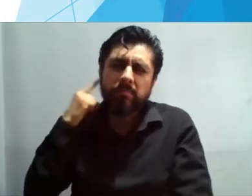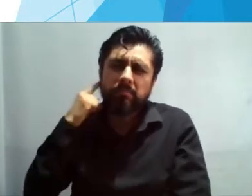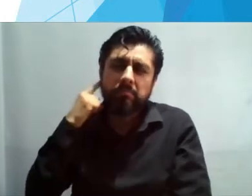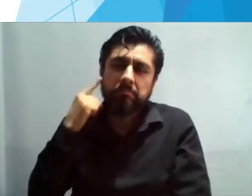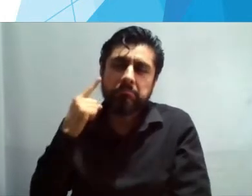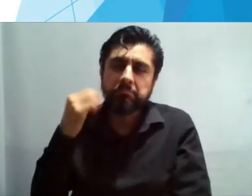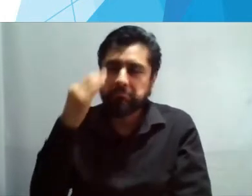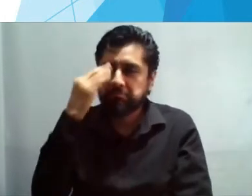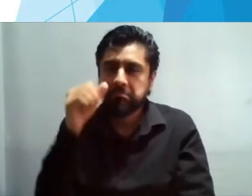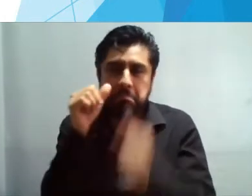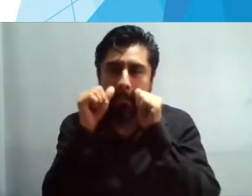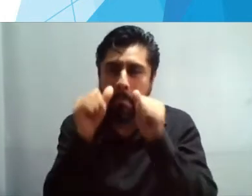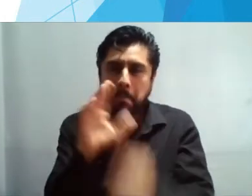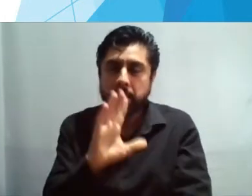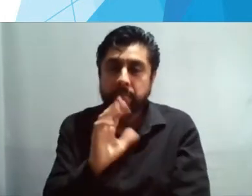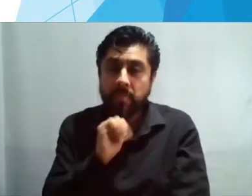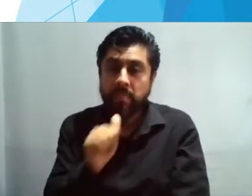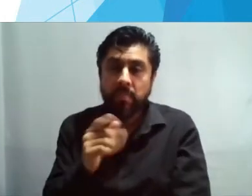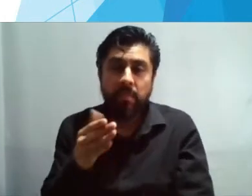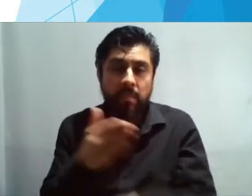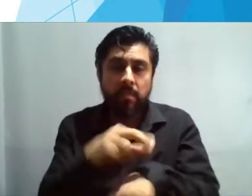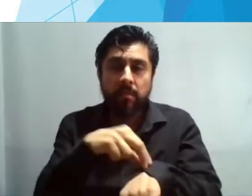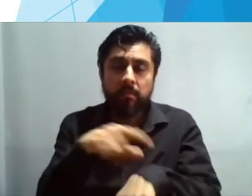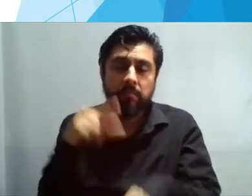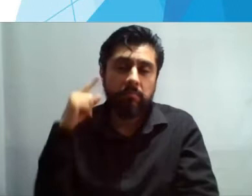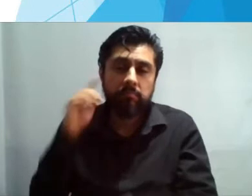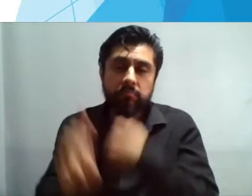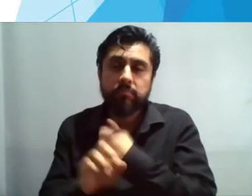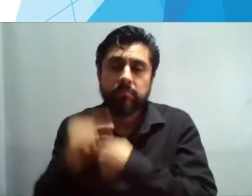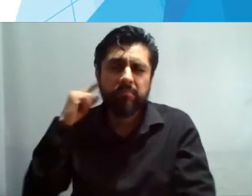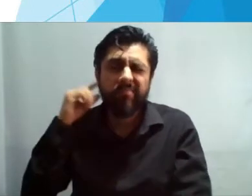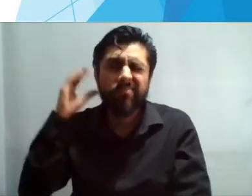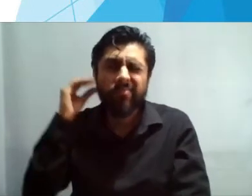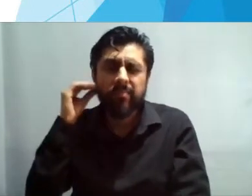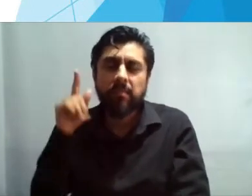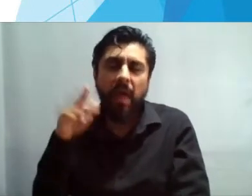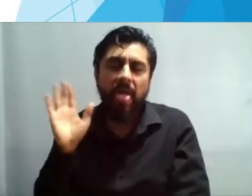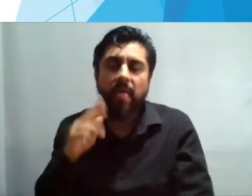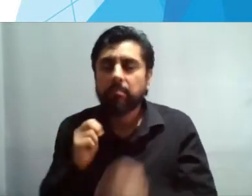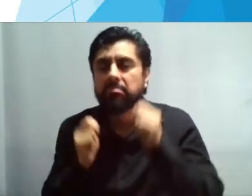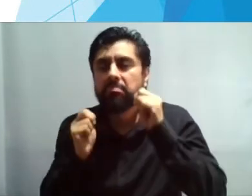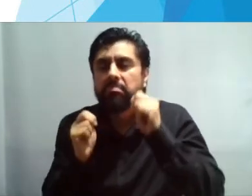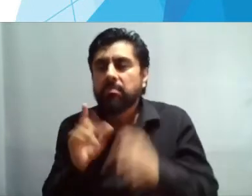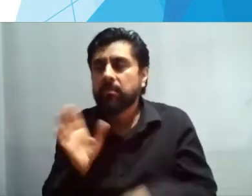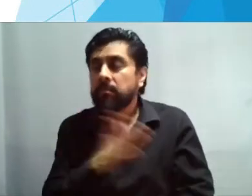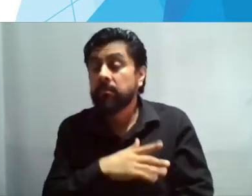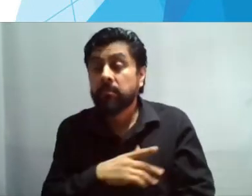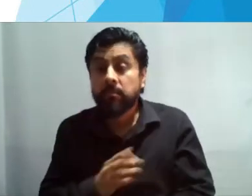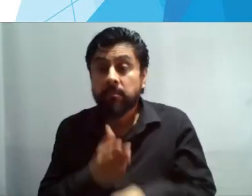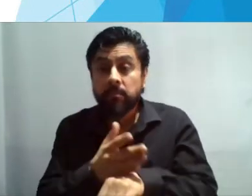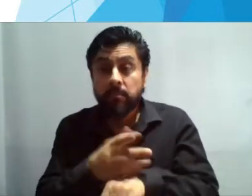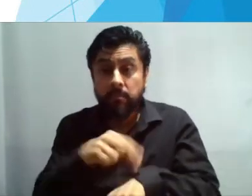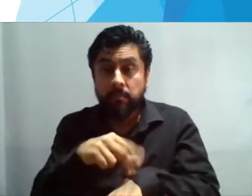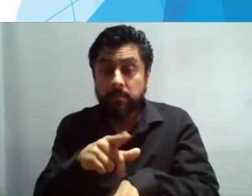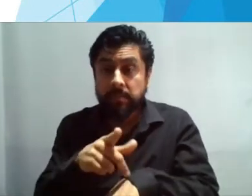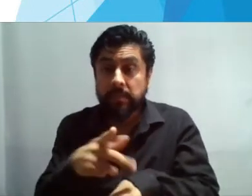también la audición estaba comprometida. Había un problema de audición, pero a veces cuando dejamos pasar las cosas, pues sí, las